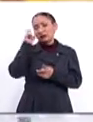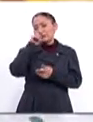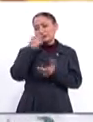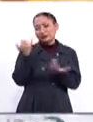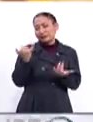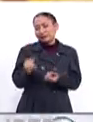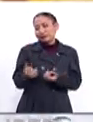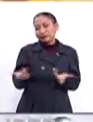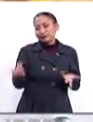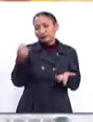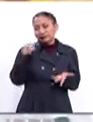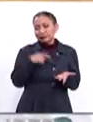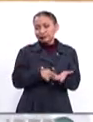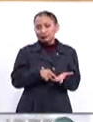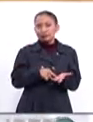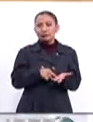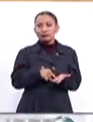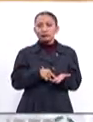puedan